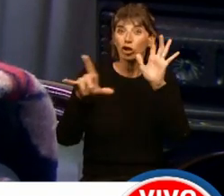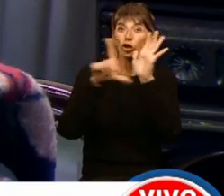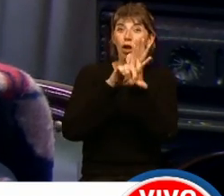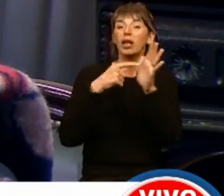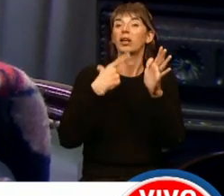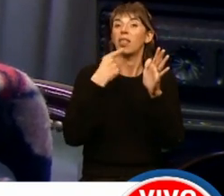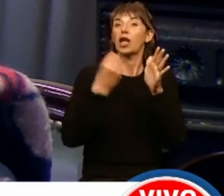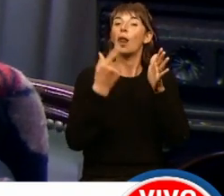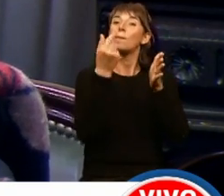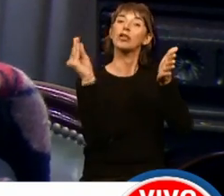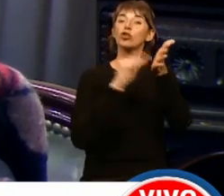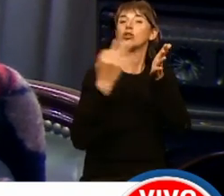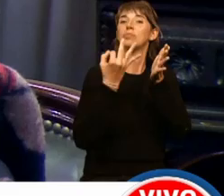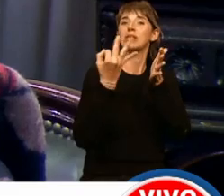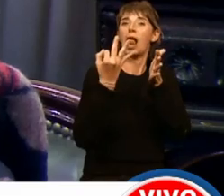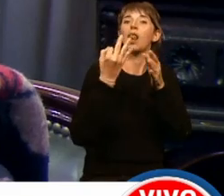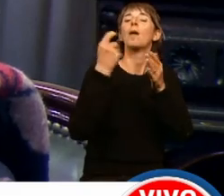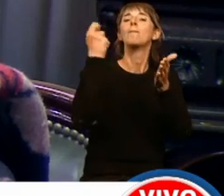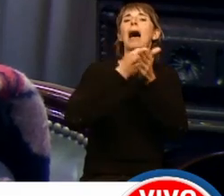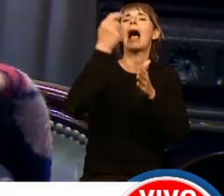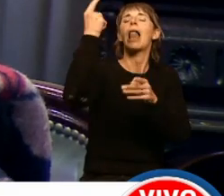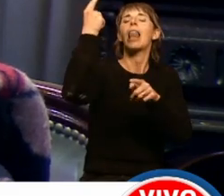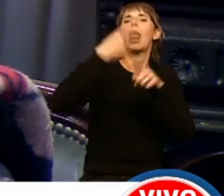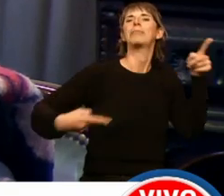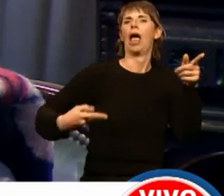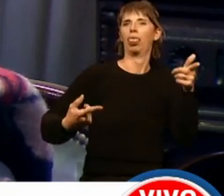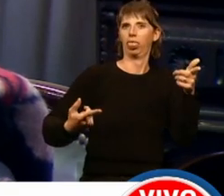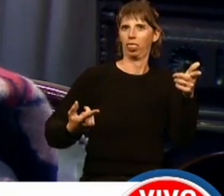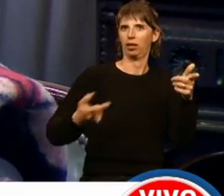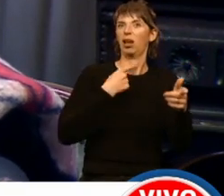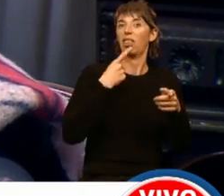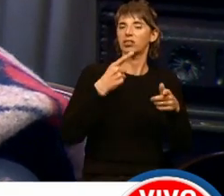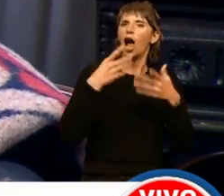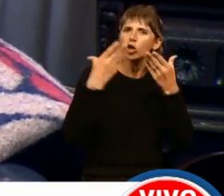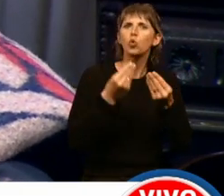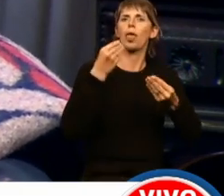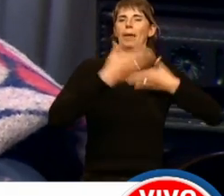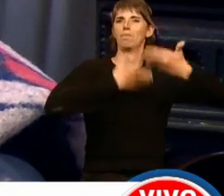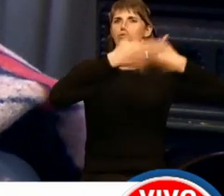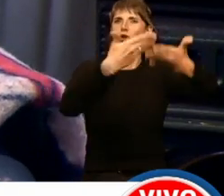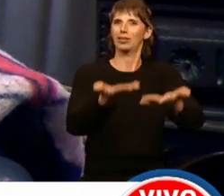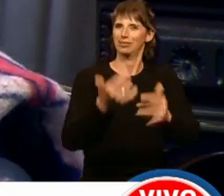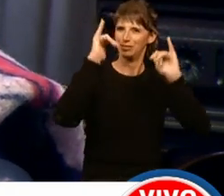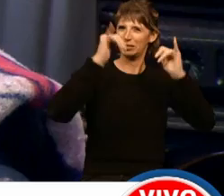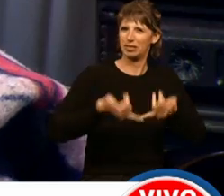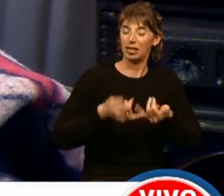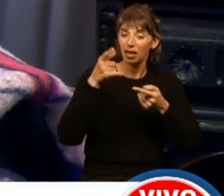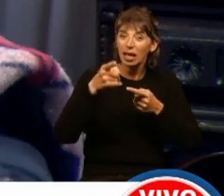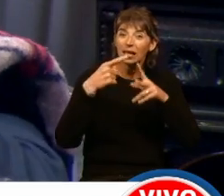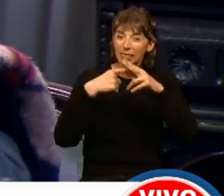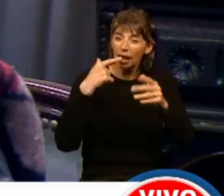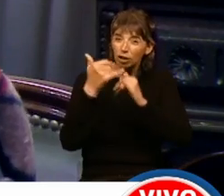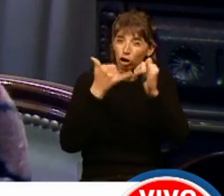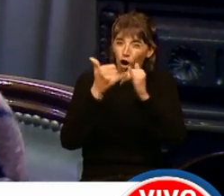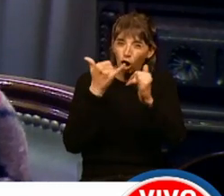cueste un 50 por ciento menos de lo que hoy está pagando le permite progresar estos aspectos técnicos son los que